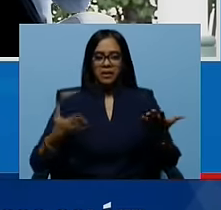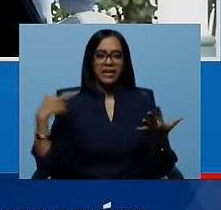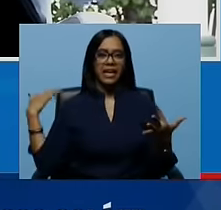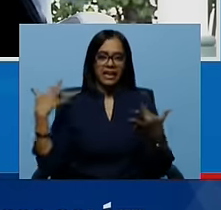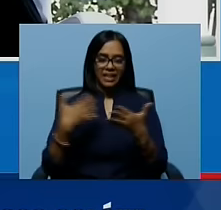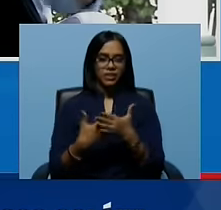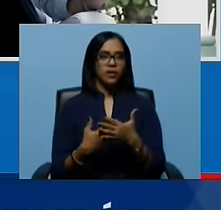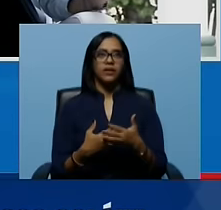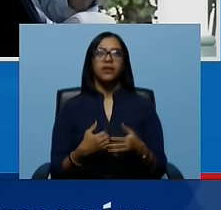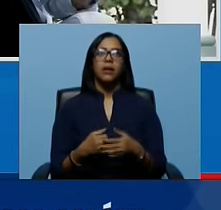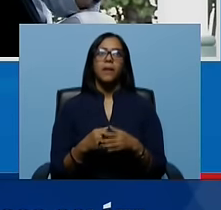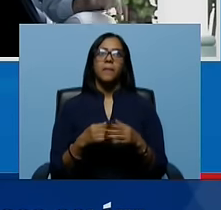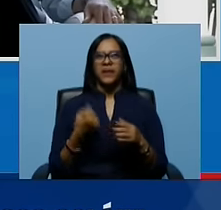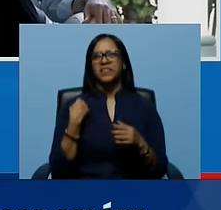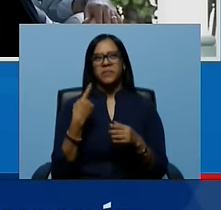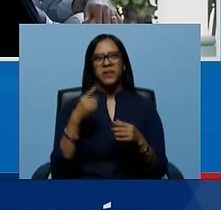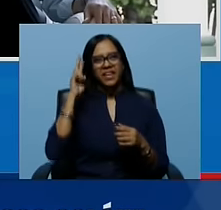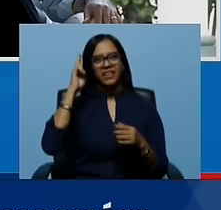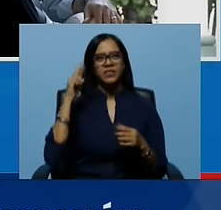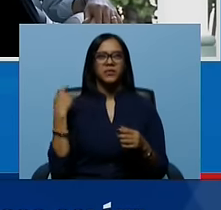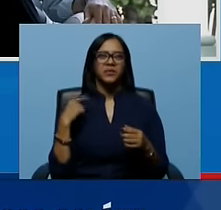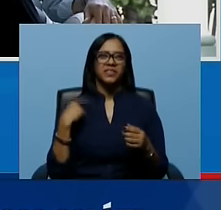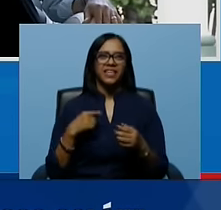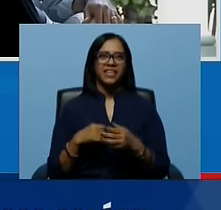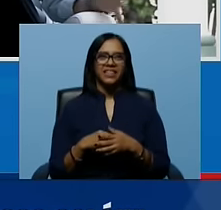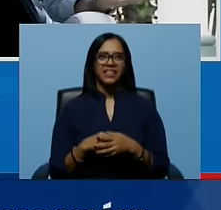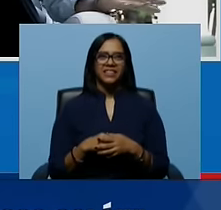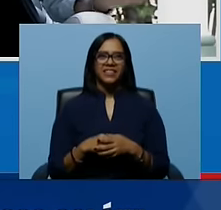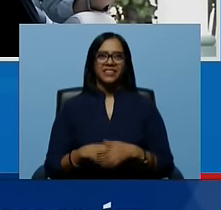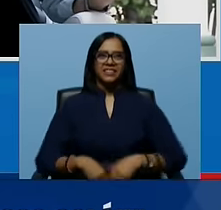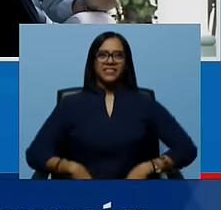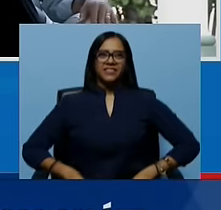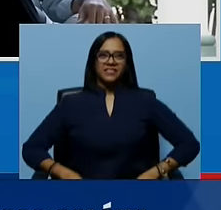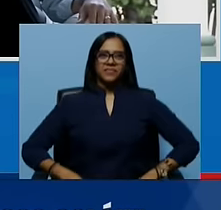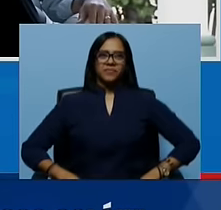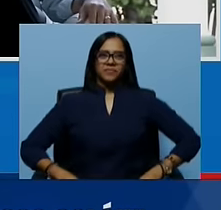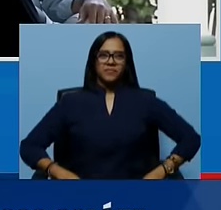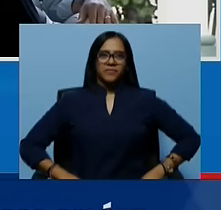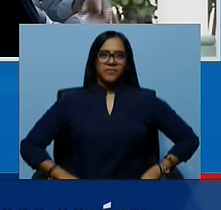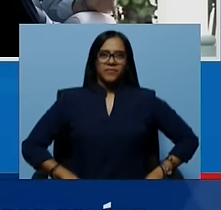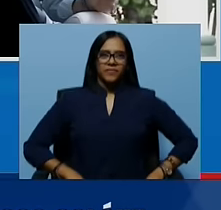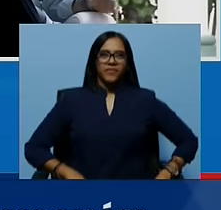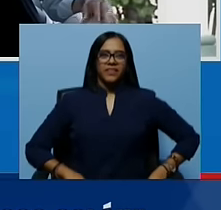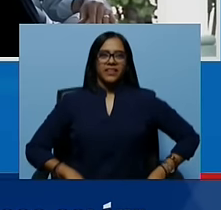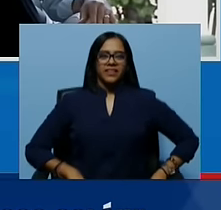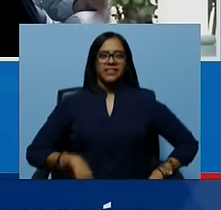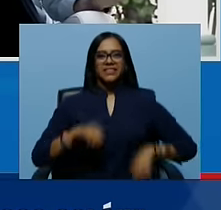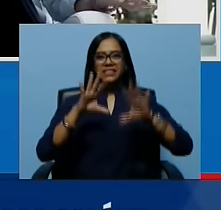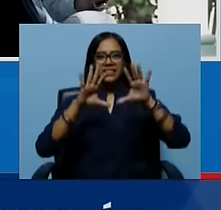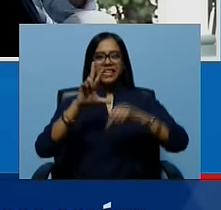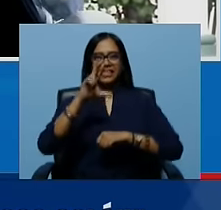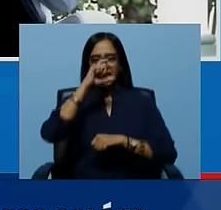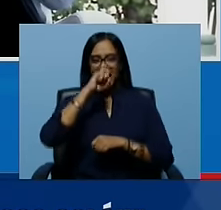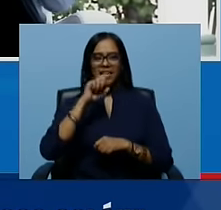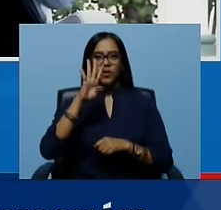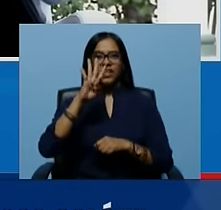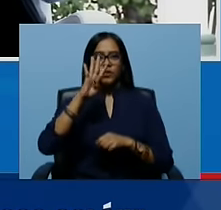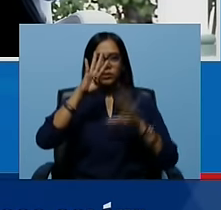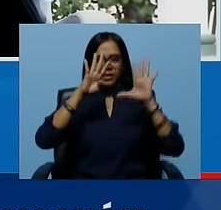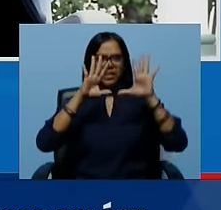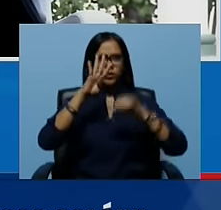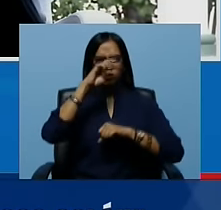algo. Pero esa fue una primera razón, yo tenía 13 años, sería 12 años, 14 años. La otra razón,